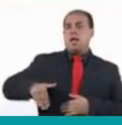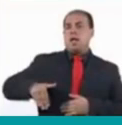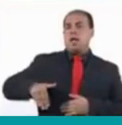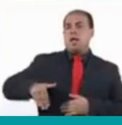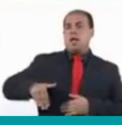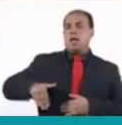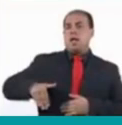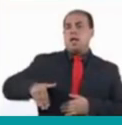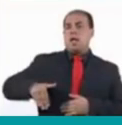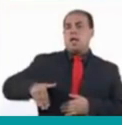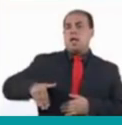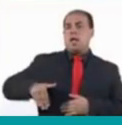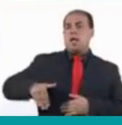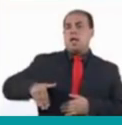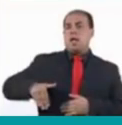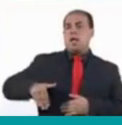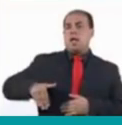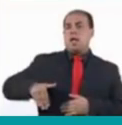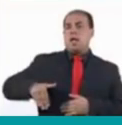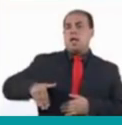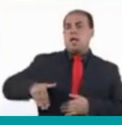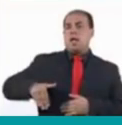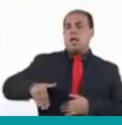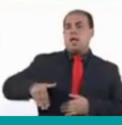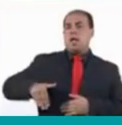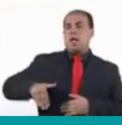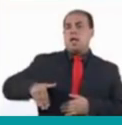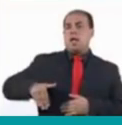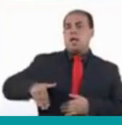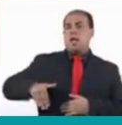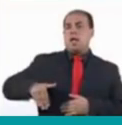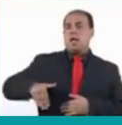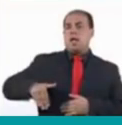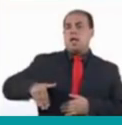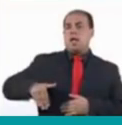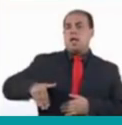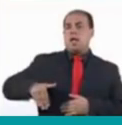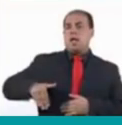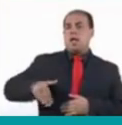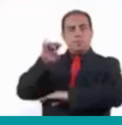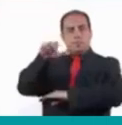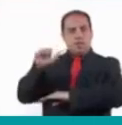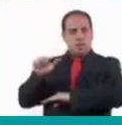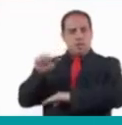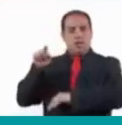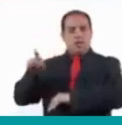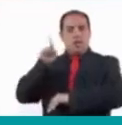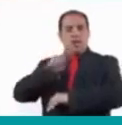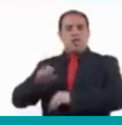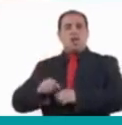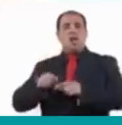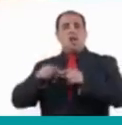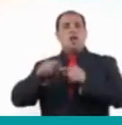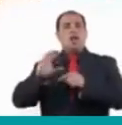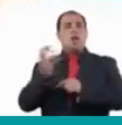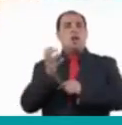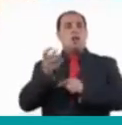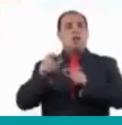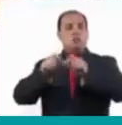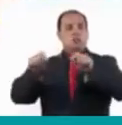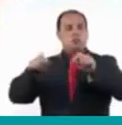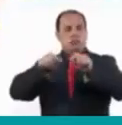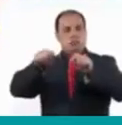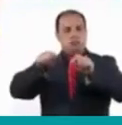metro se desistió de la denuncia contra la señora que ha lanzado las aspas, o ya es la conclusión